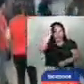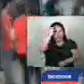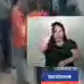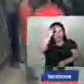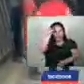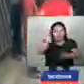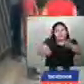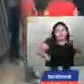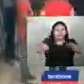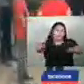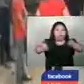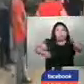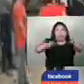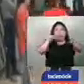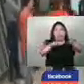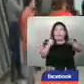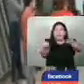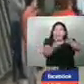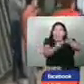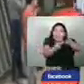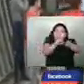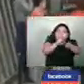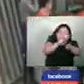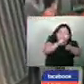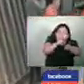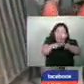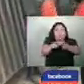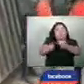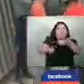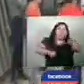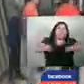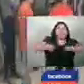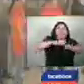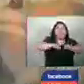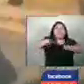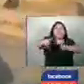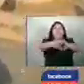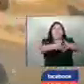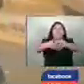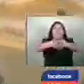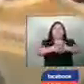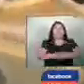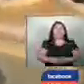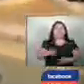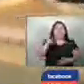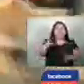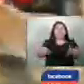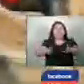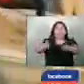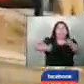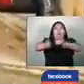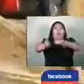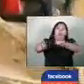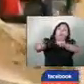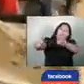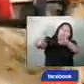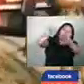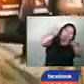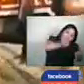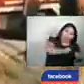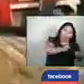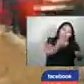tráiler que transportaba a decenas de migrantes hacia los Estados Unidos de forma irregular volcó dejando a más de 50